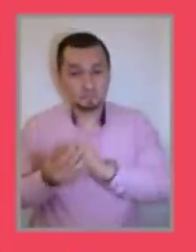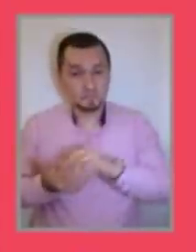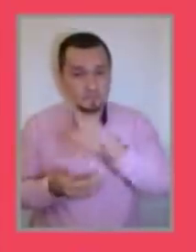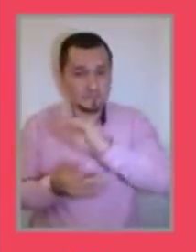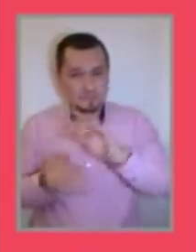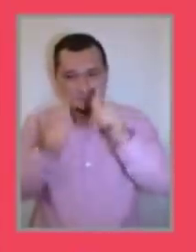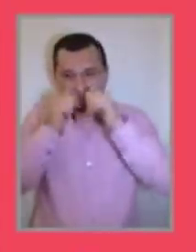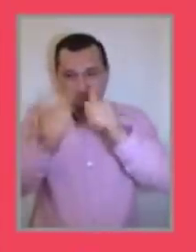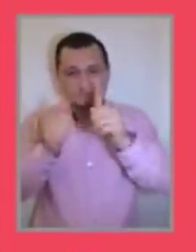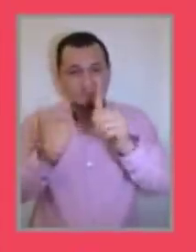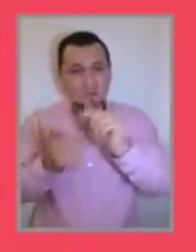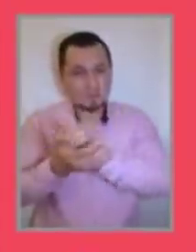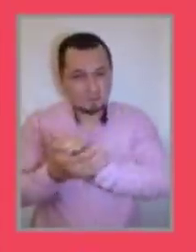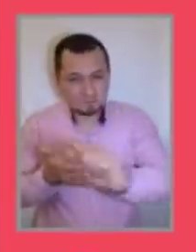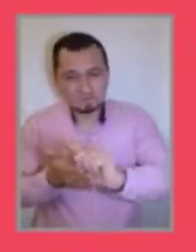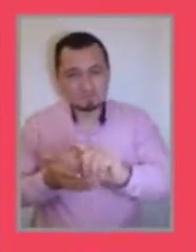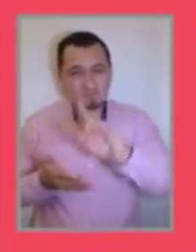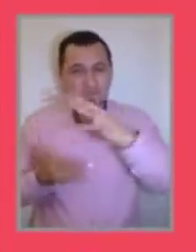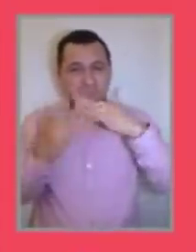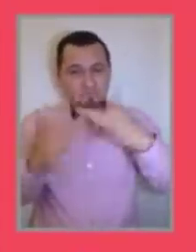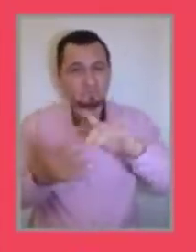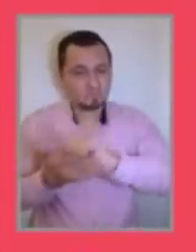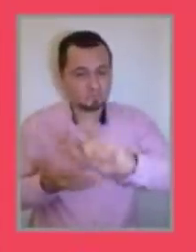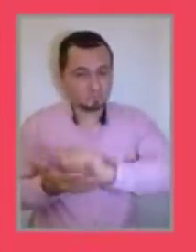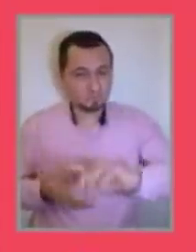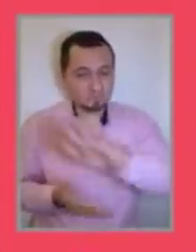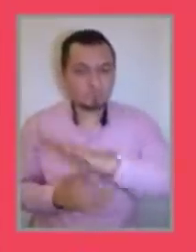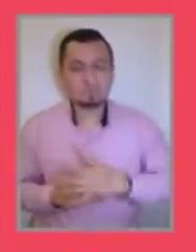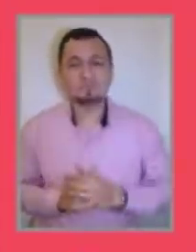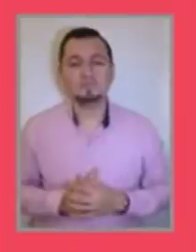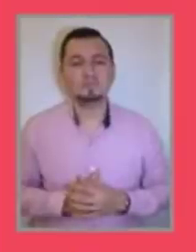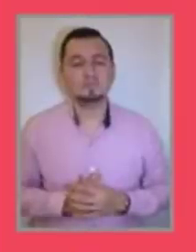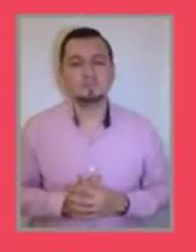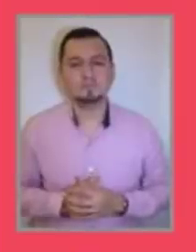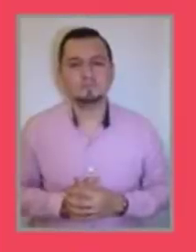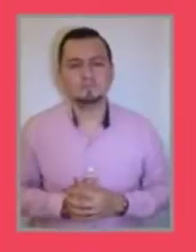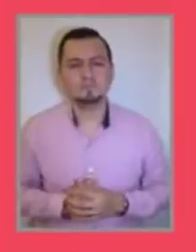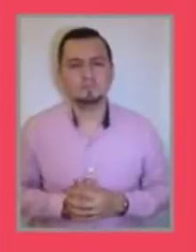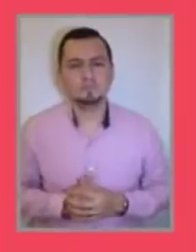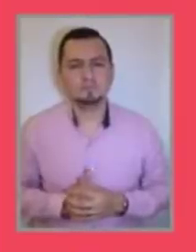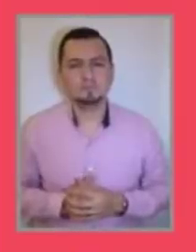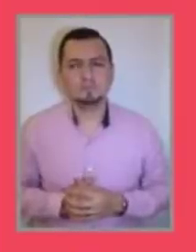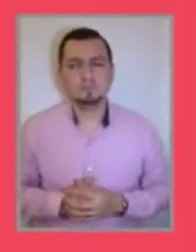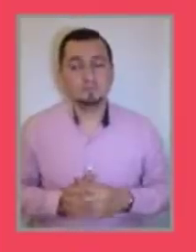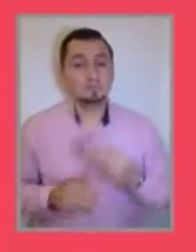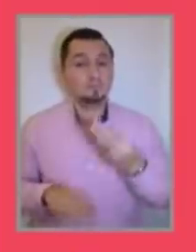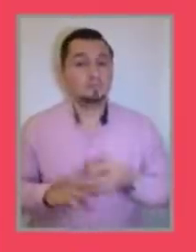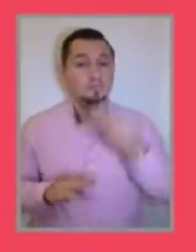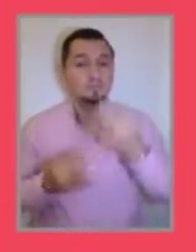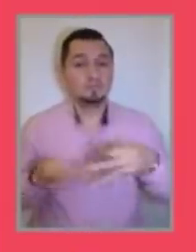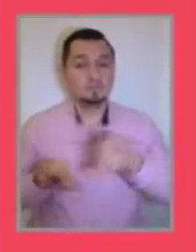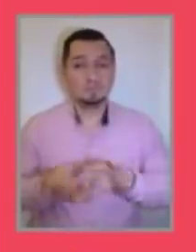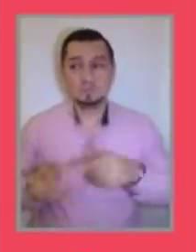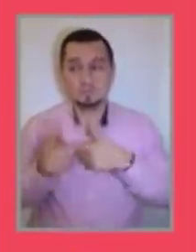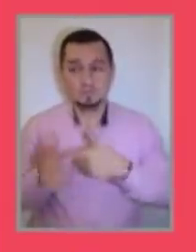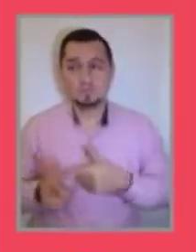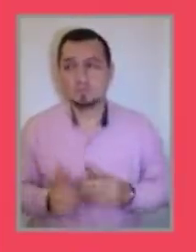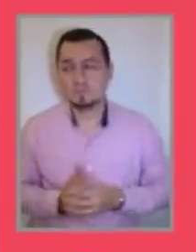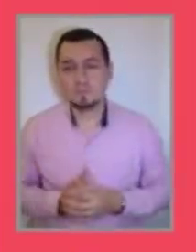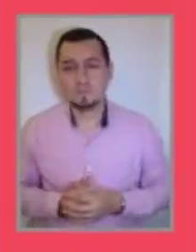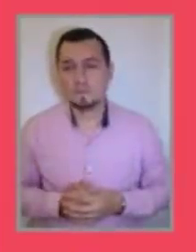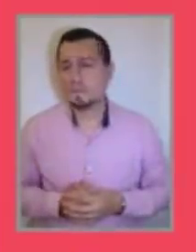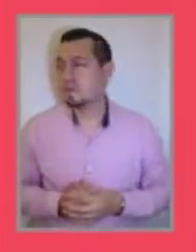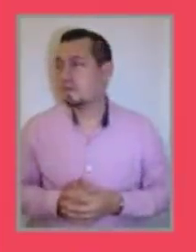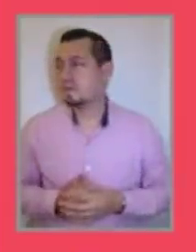tareas de higiene y desinfección de los espacios. Entonces, va a ser importante este asunto. Tenemos que mandar